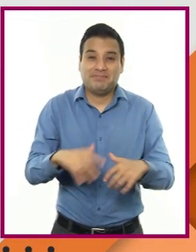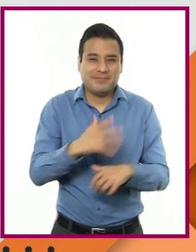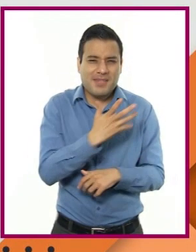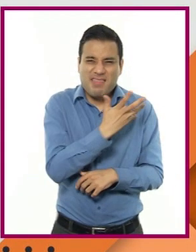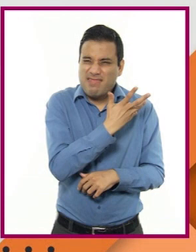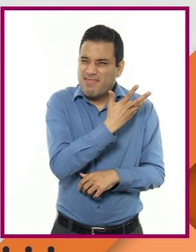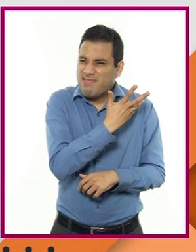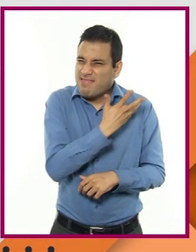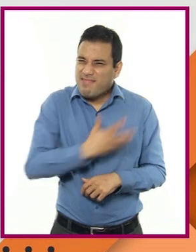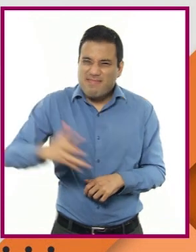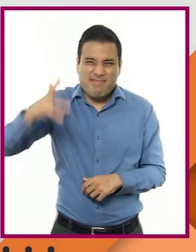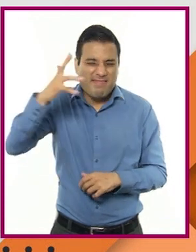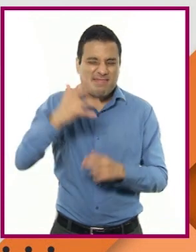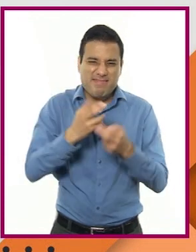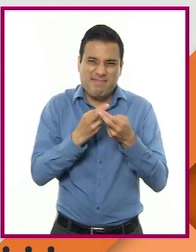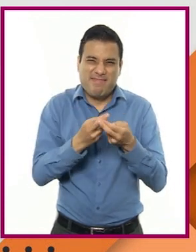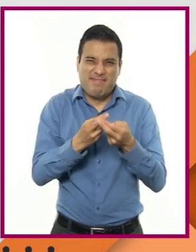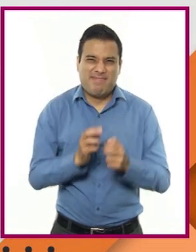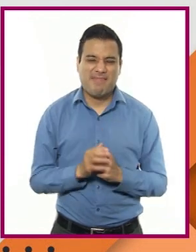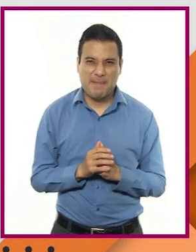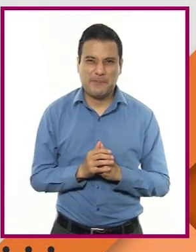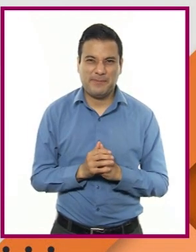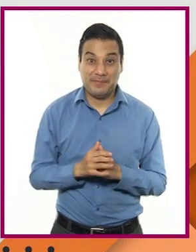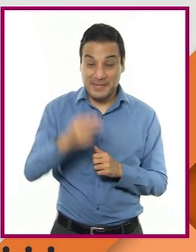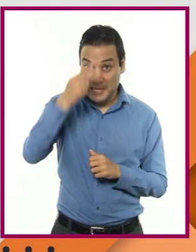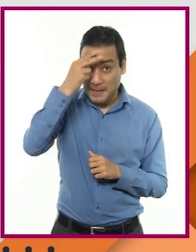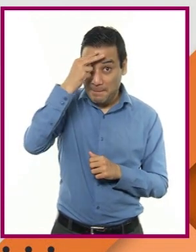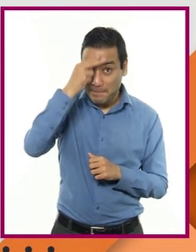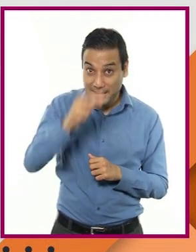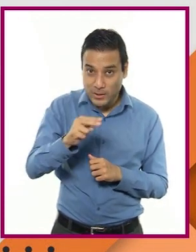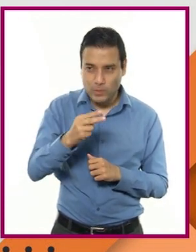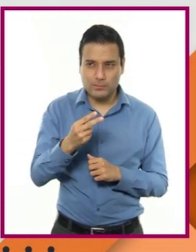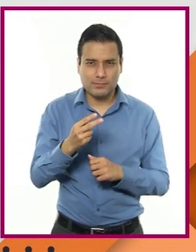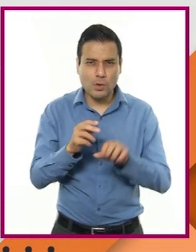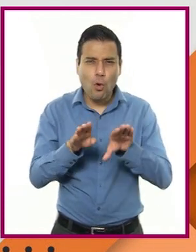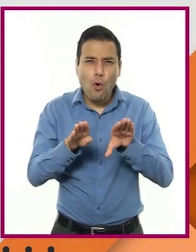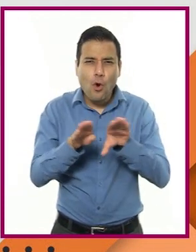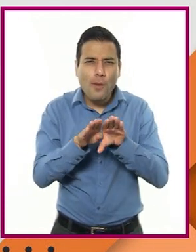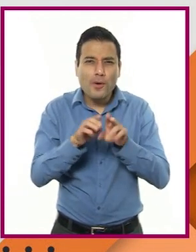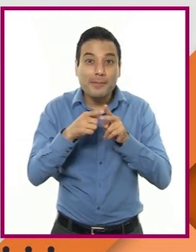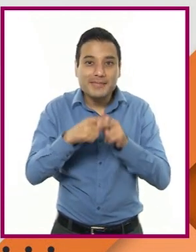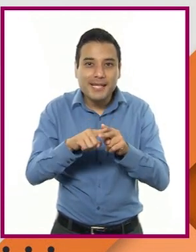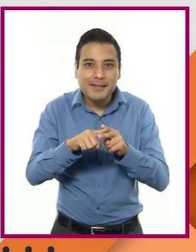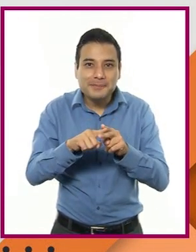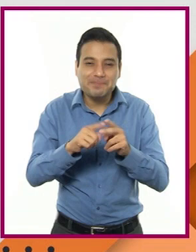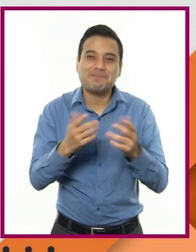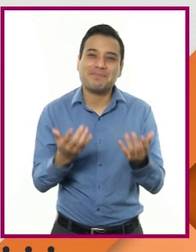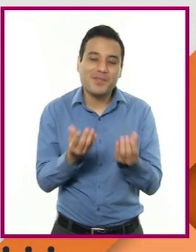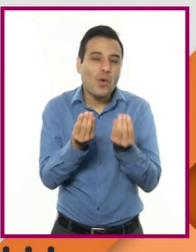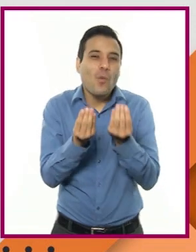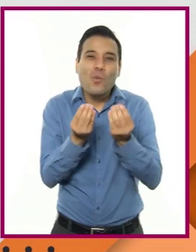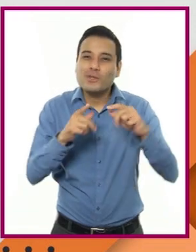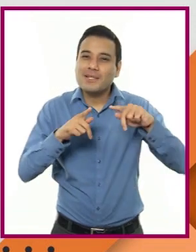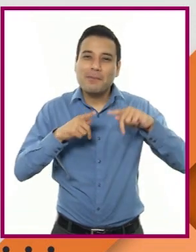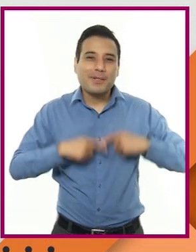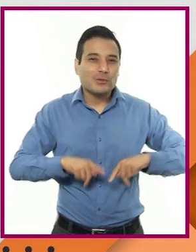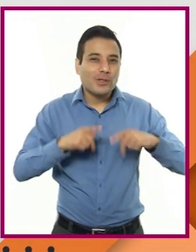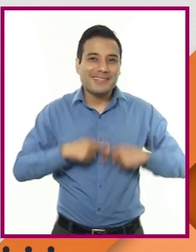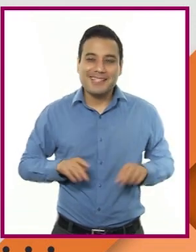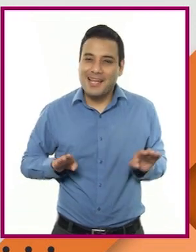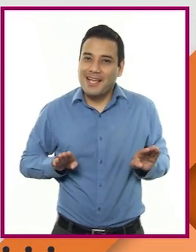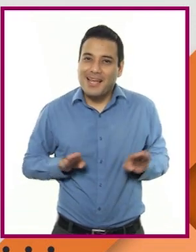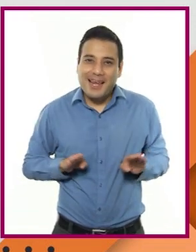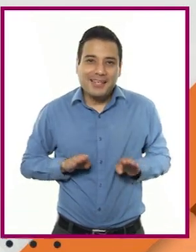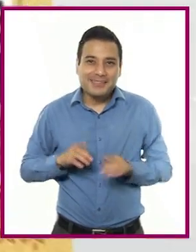riqueza cultural. La población mexicana es producto del mestizaje entre muchos pueblos distintos a lo largo